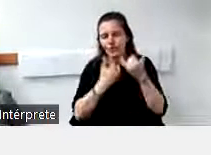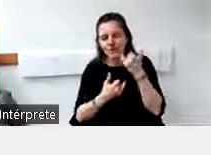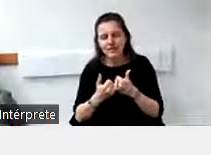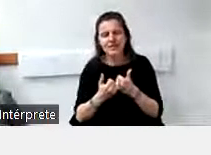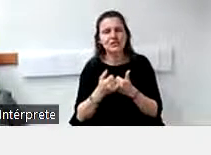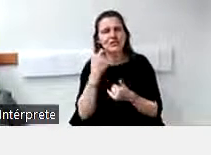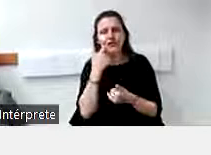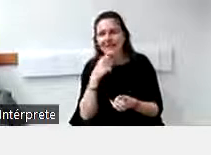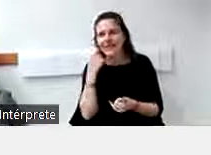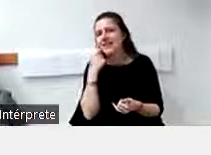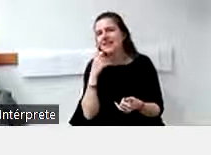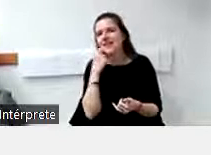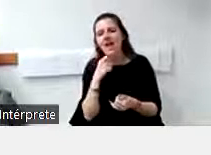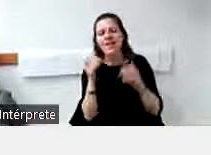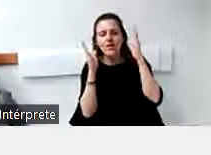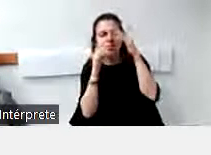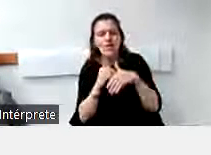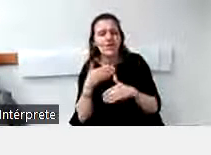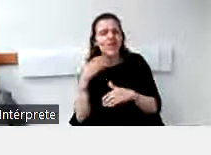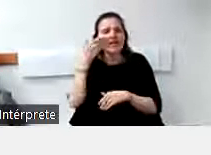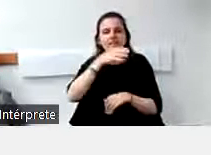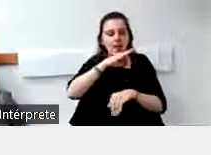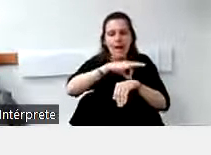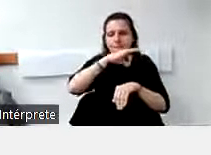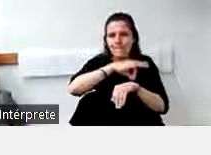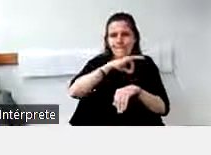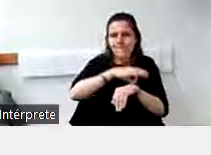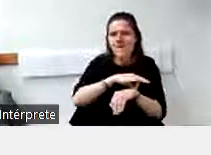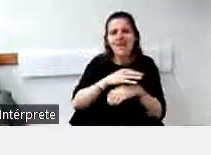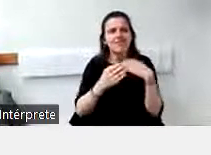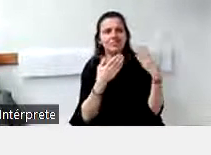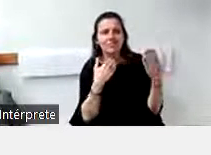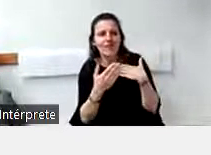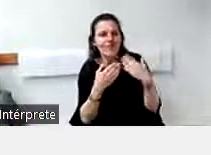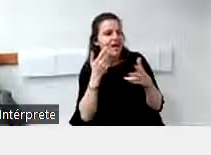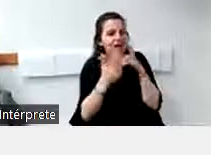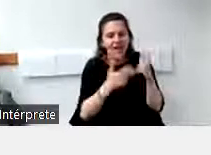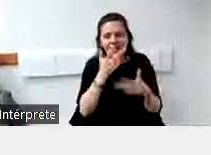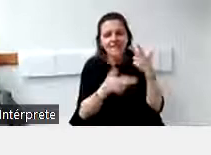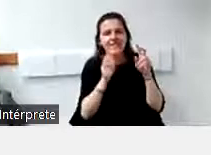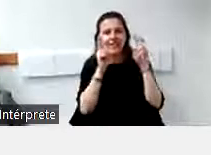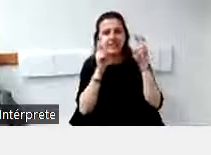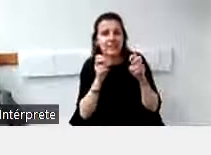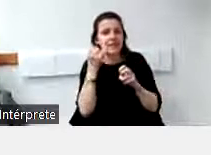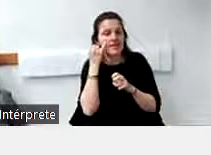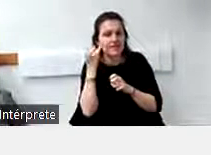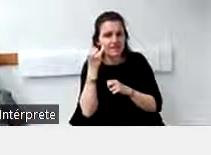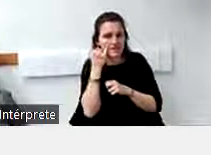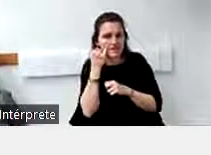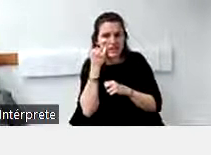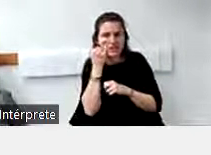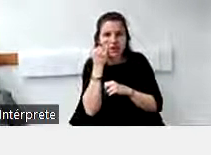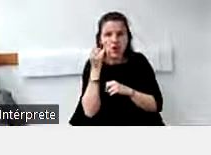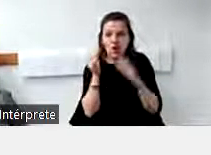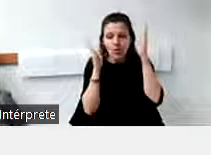reproductiva, que no tenían la capacidad de poder expresar sus propios sentires, porque